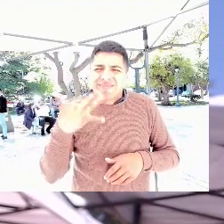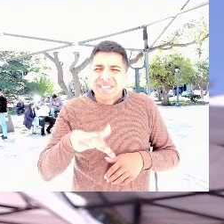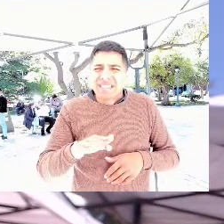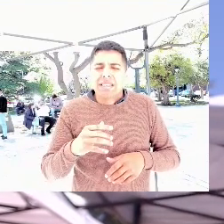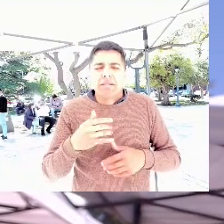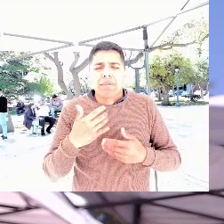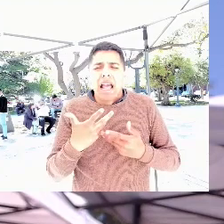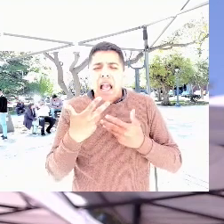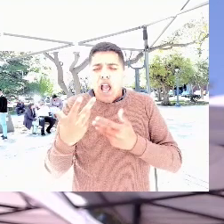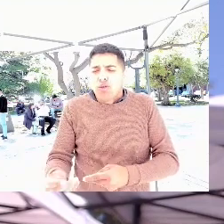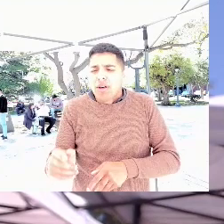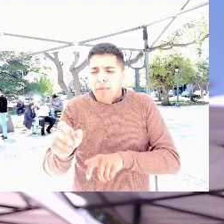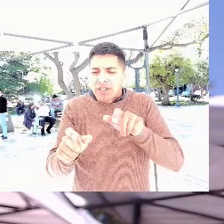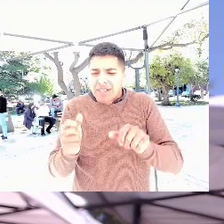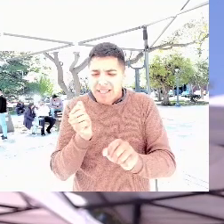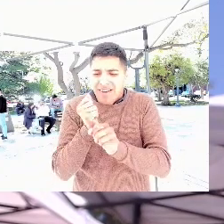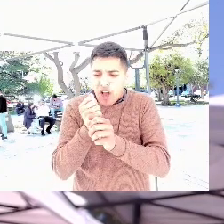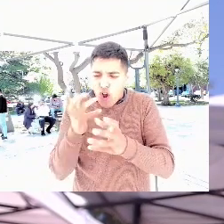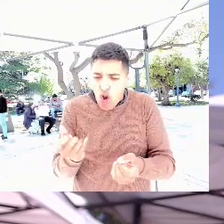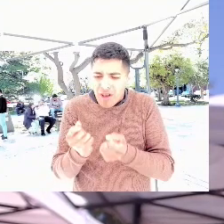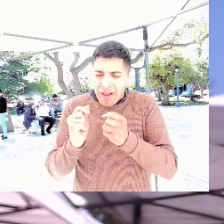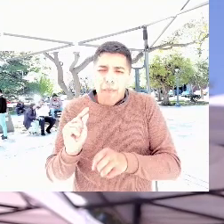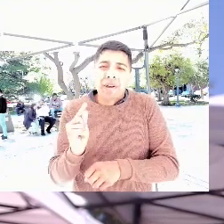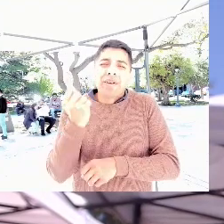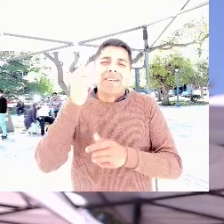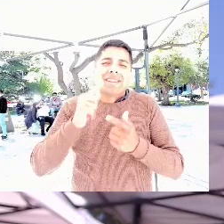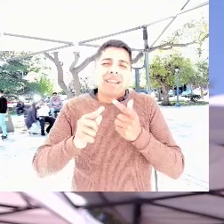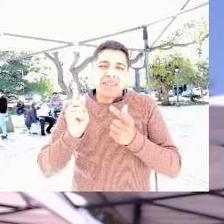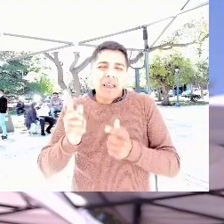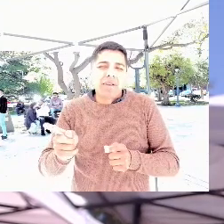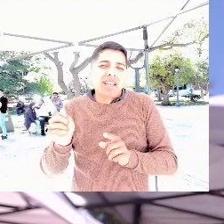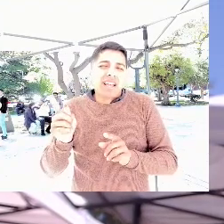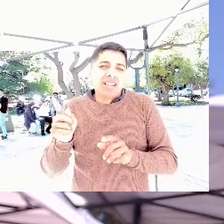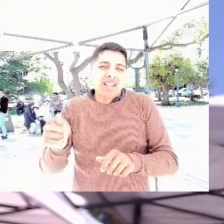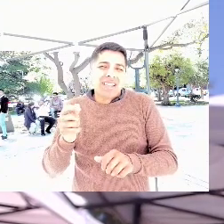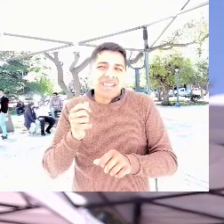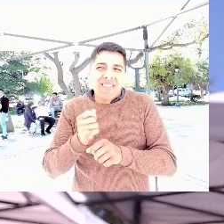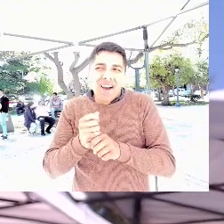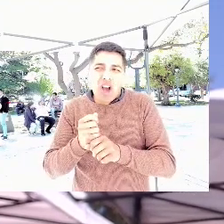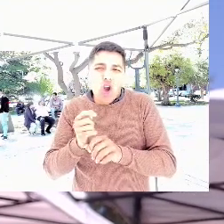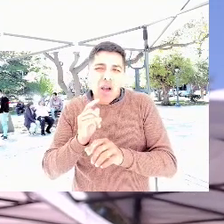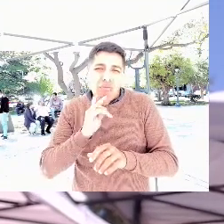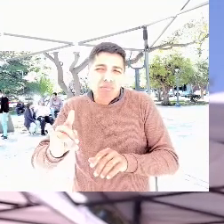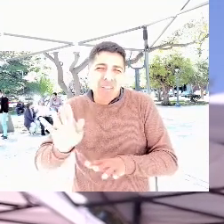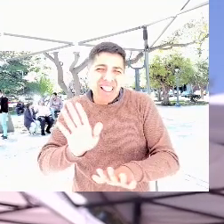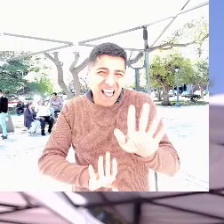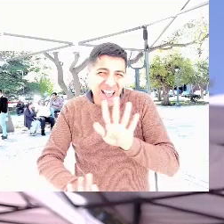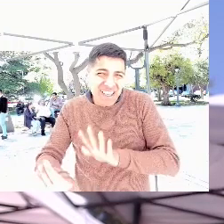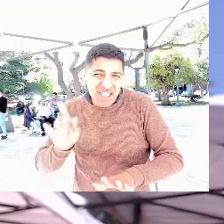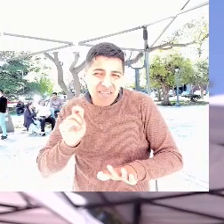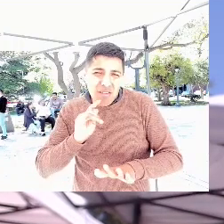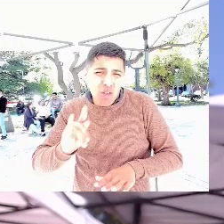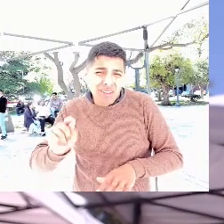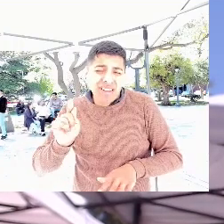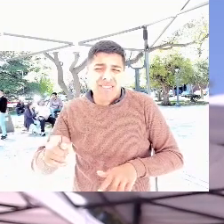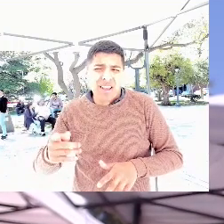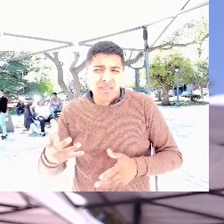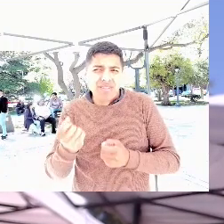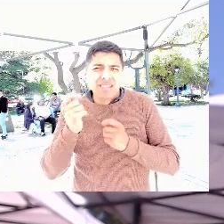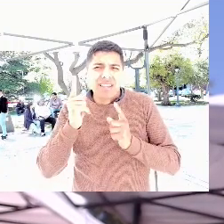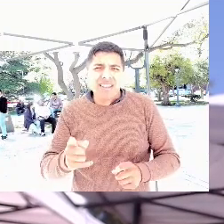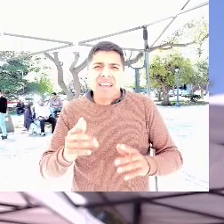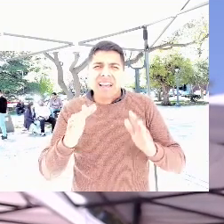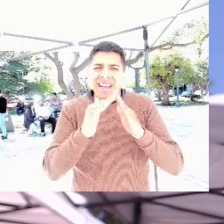empleo y su emprendimiento. Me parece que ese es el camino del desarrollo, la educación y el acceso a esa